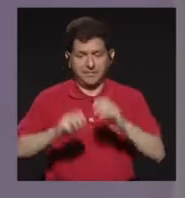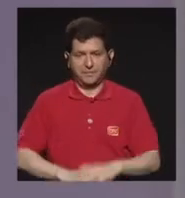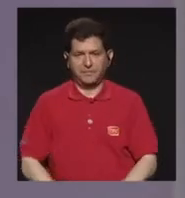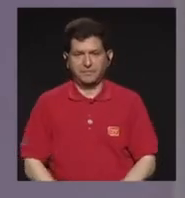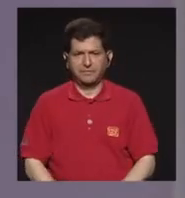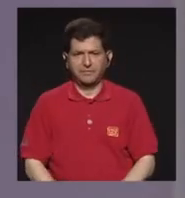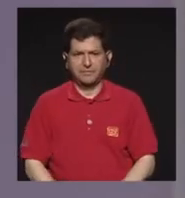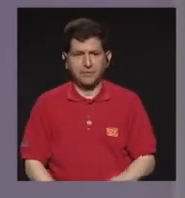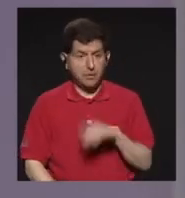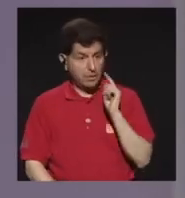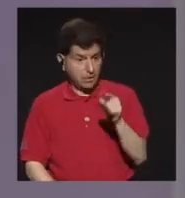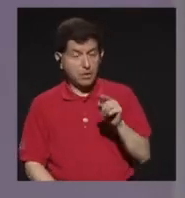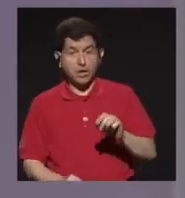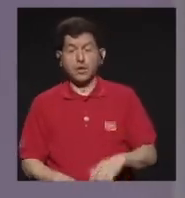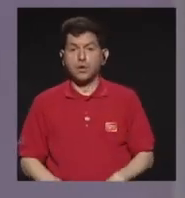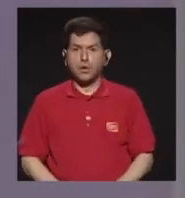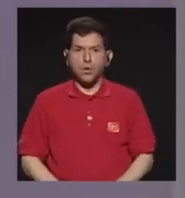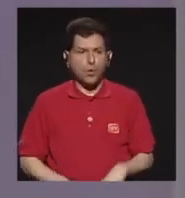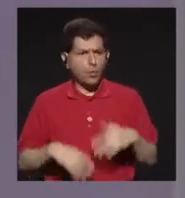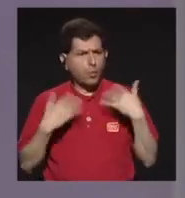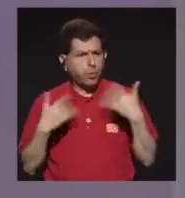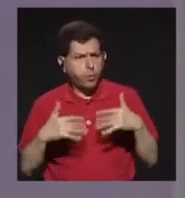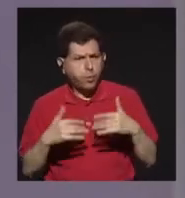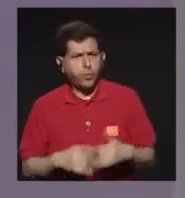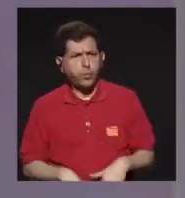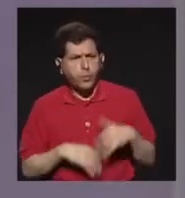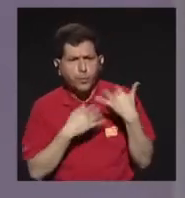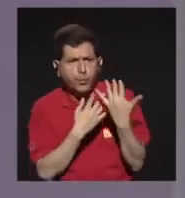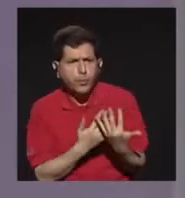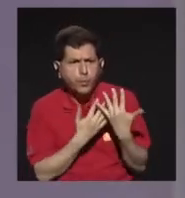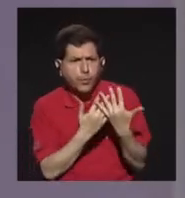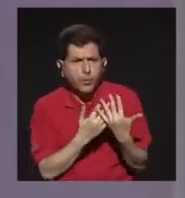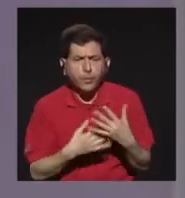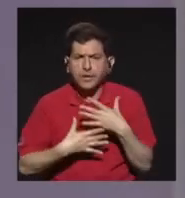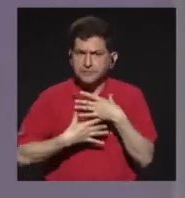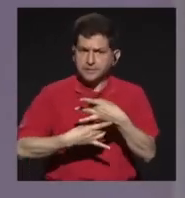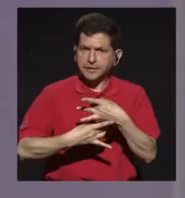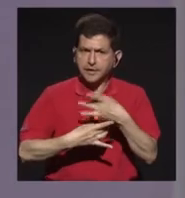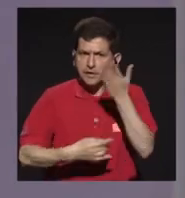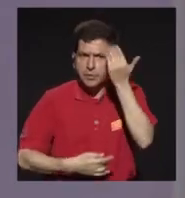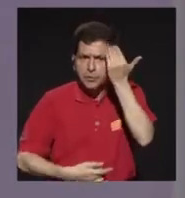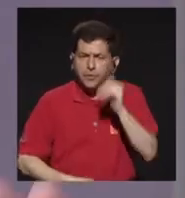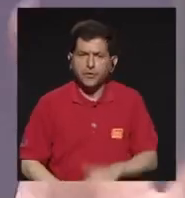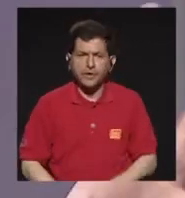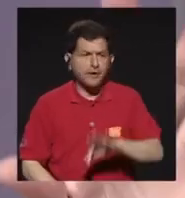Y generó mucha expectativa. Y generó mucha expectativa porque